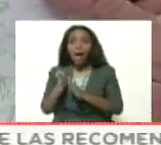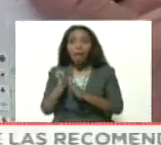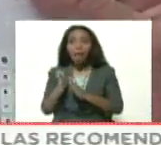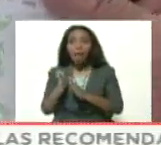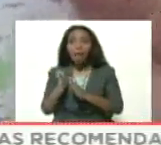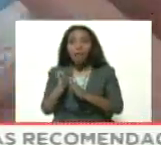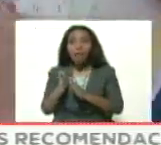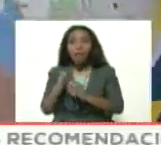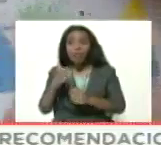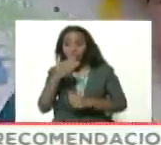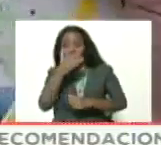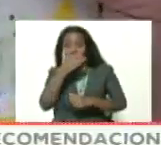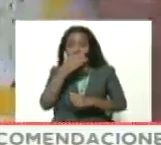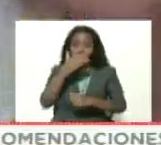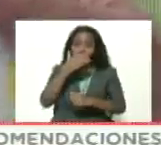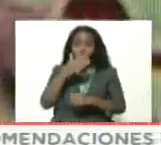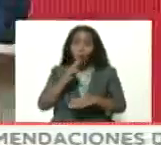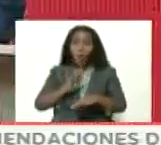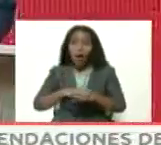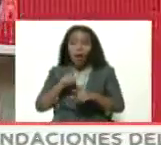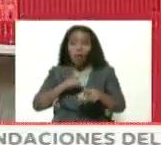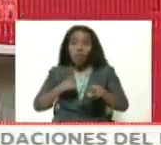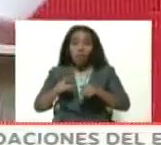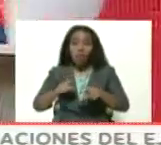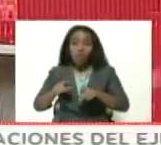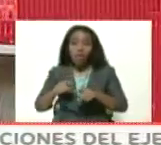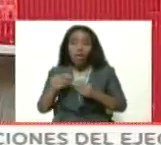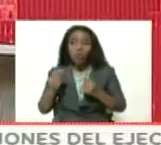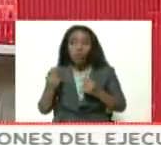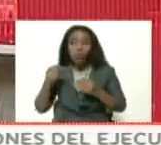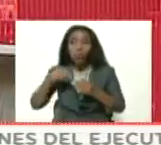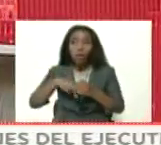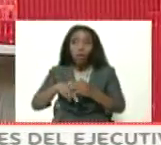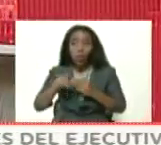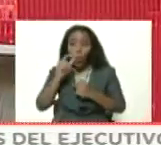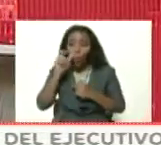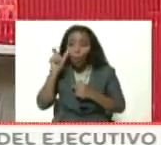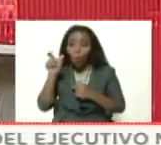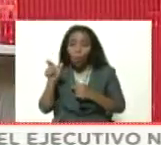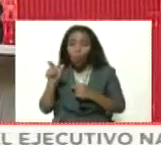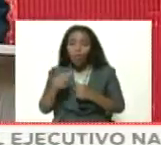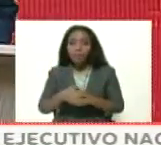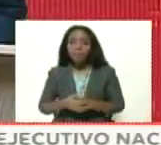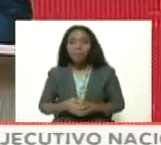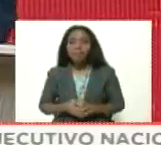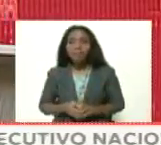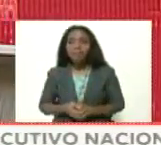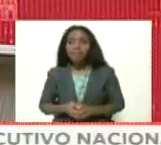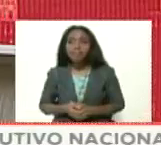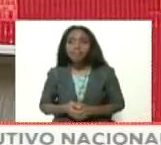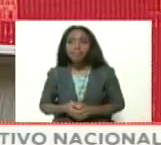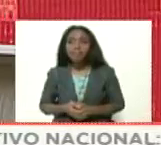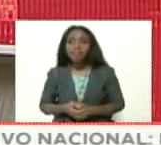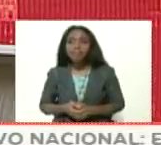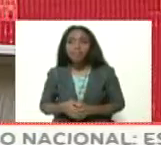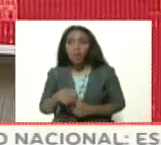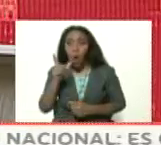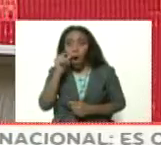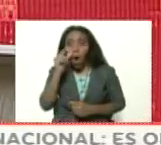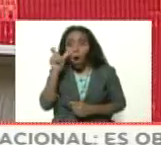que coordina el suegro de Cliver Alcalá Cordones. Cliver